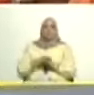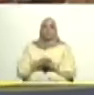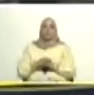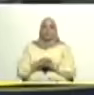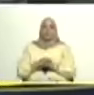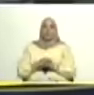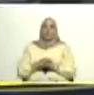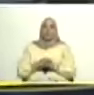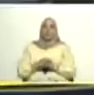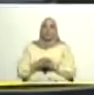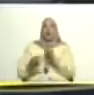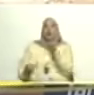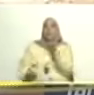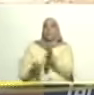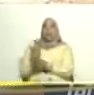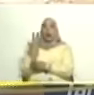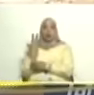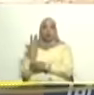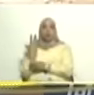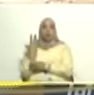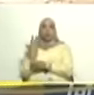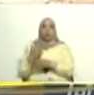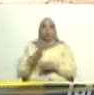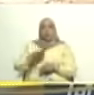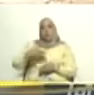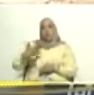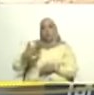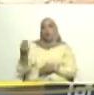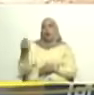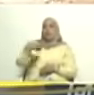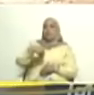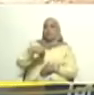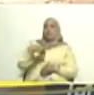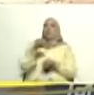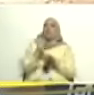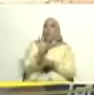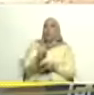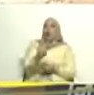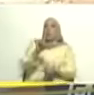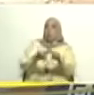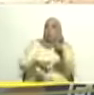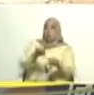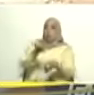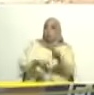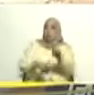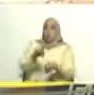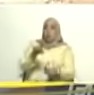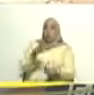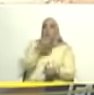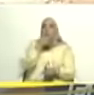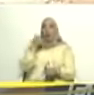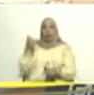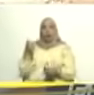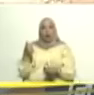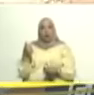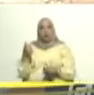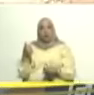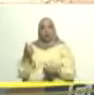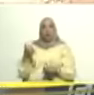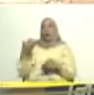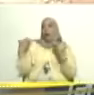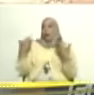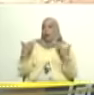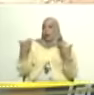sería abril, mayo, en el mes de mayo, podremos agregar estos cuatro productos para mejorar, para